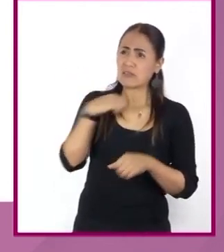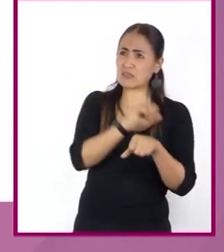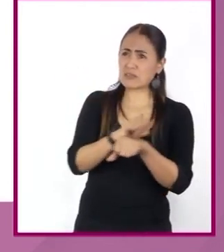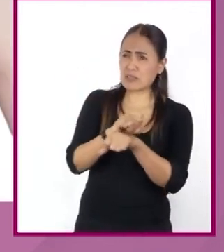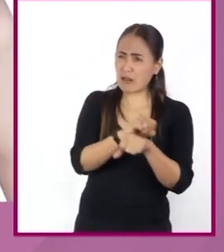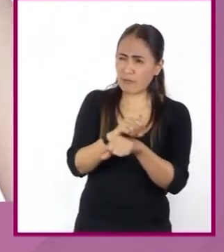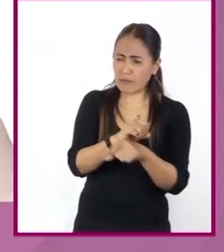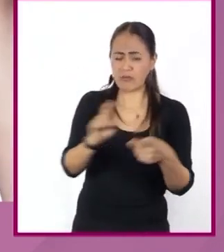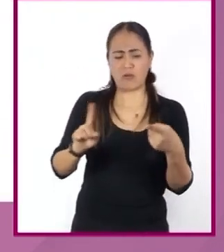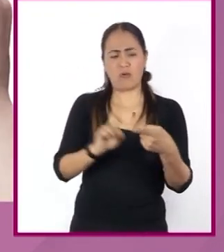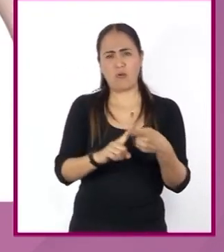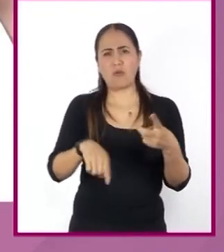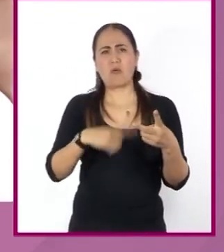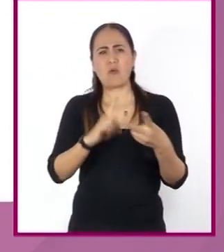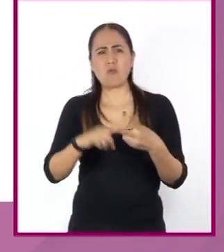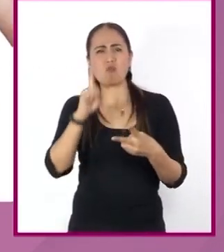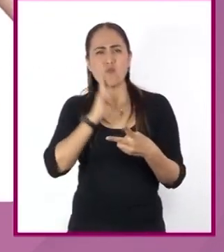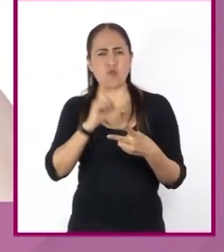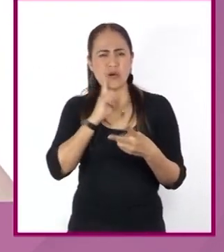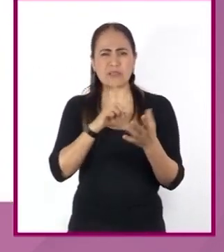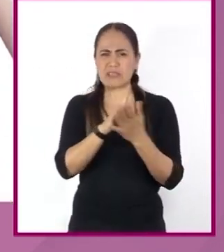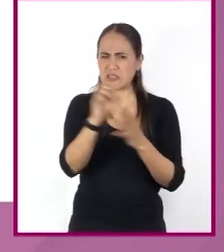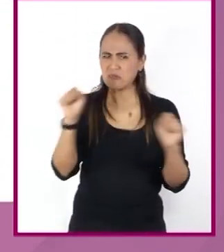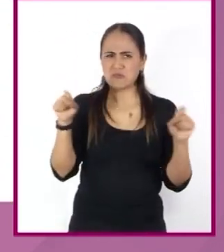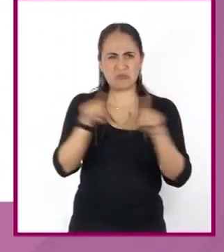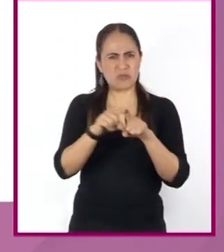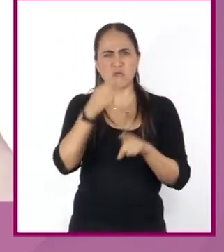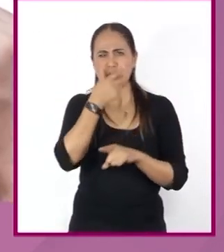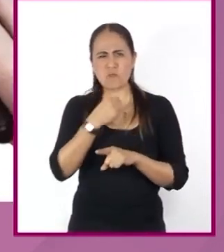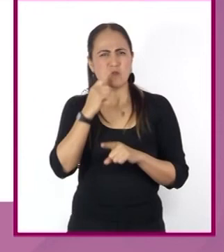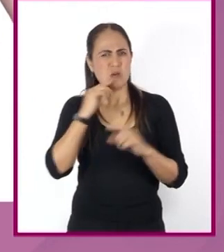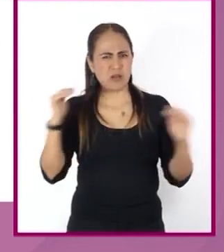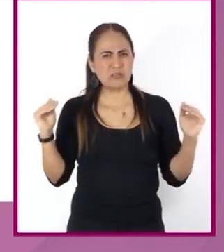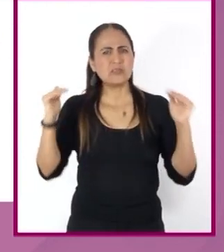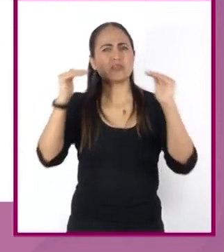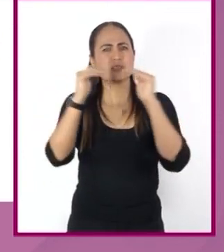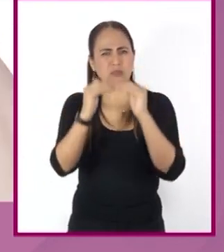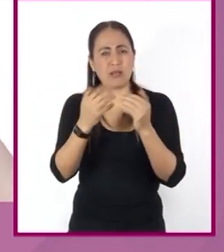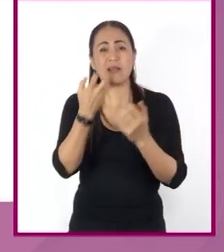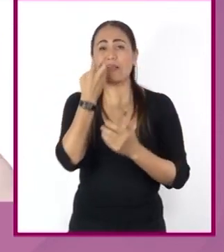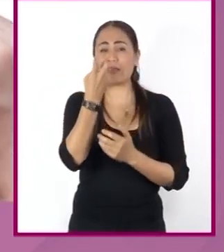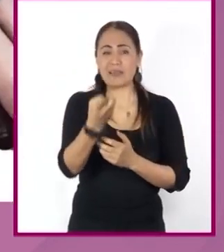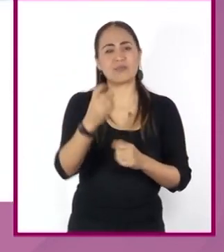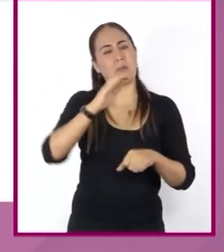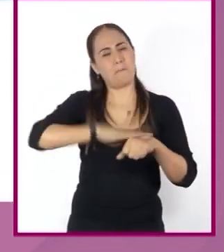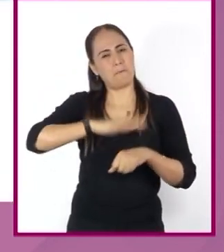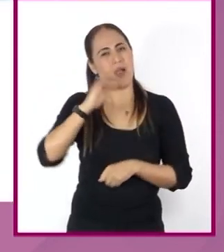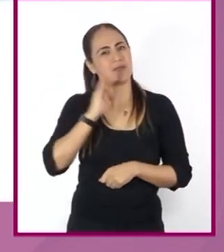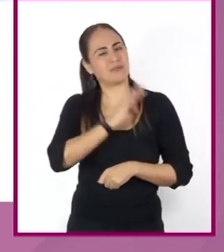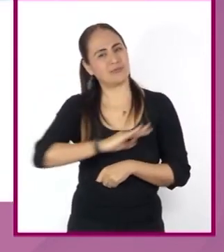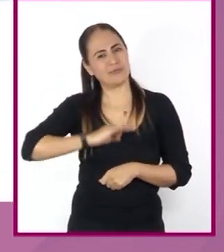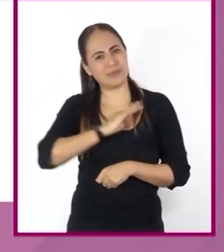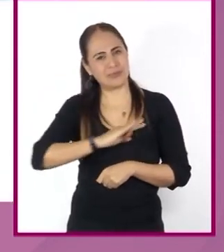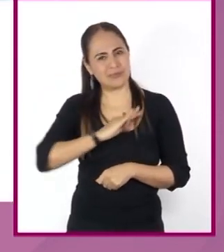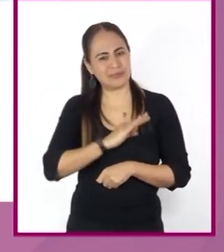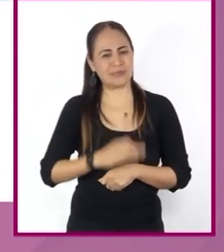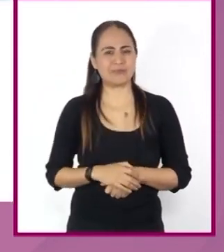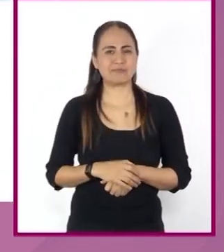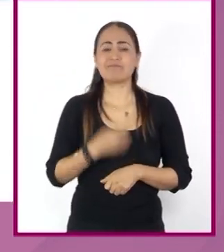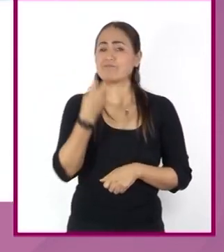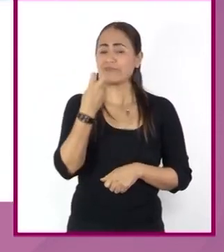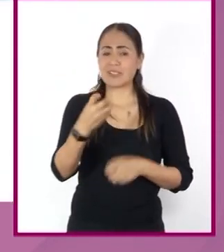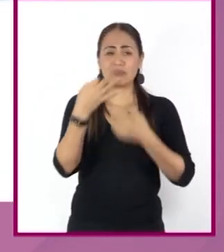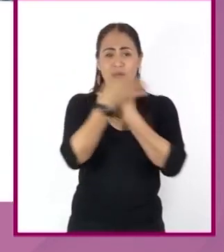esclavitud y las mujeres tuvieran los mismos derechos que los hombres, entonces habría más felicidad. Justo como lo dice